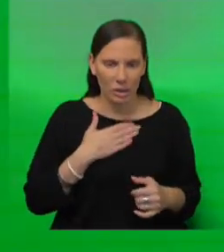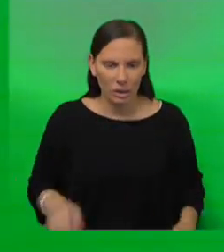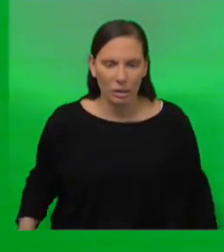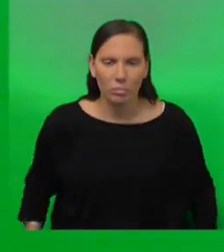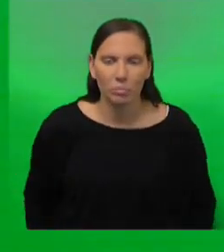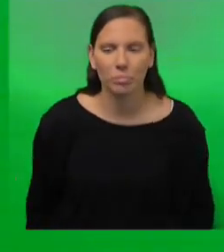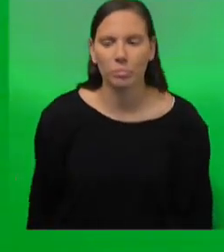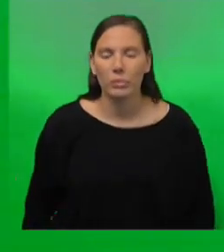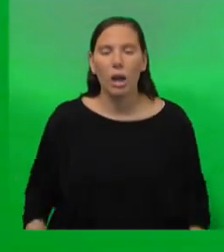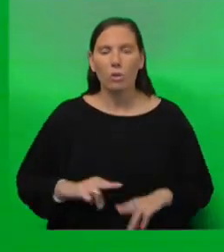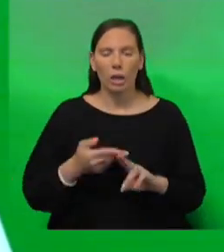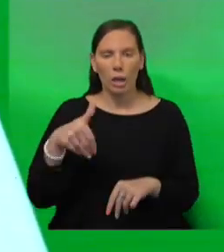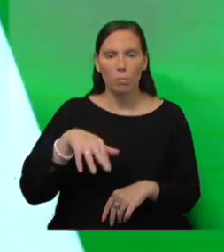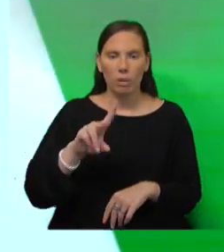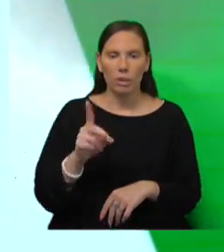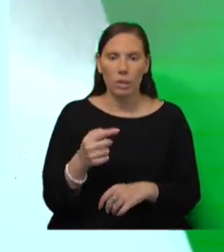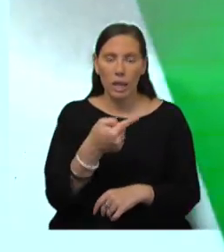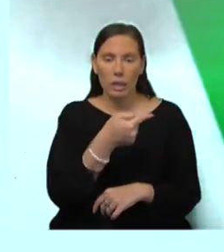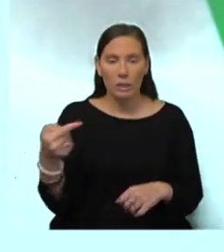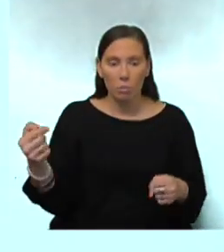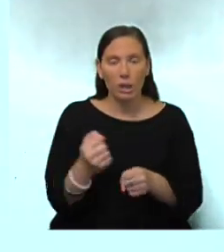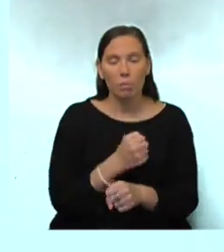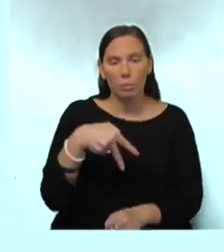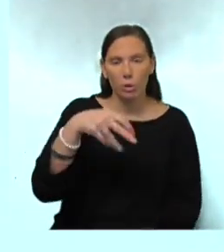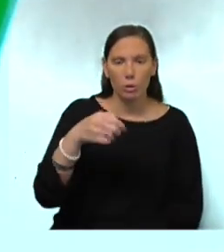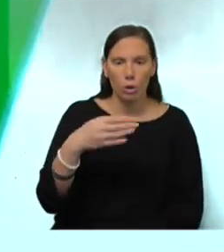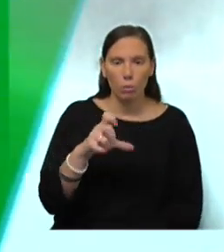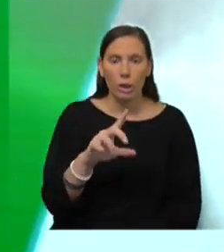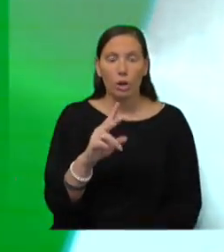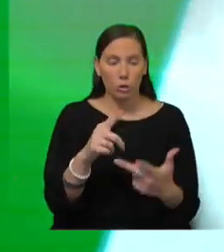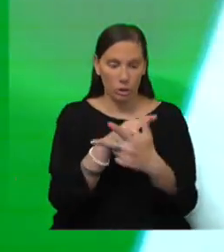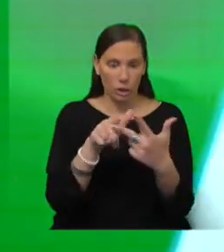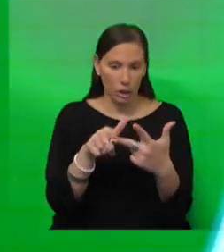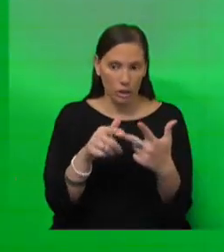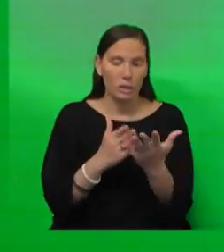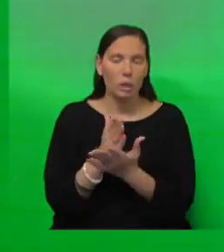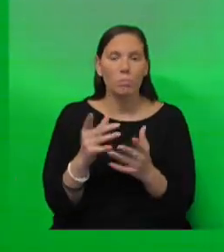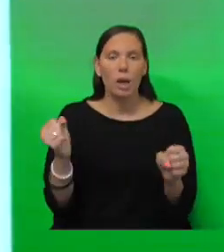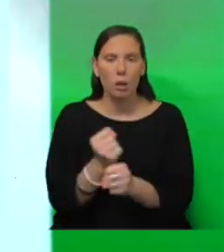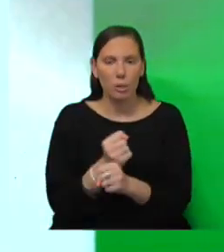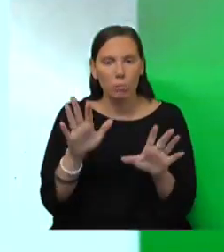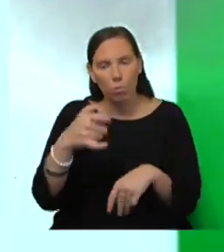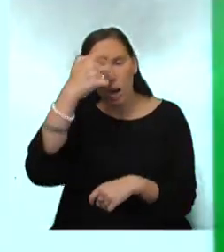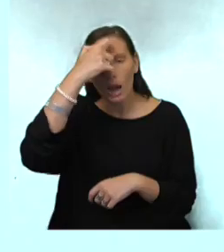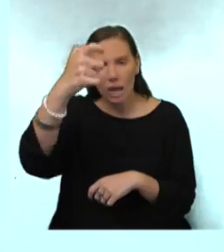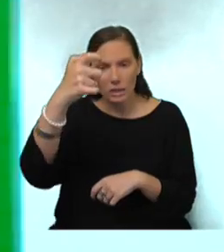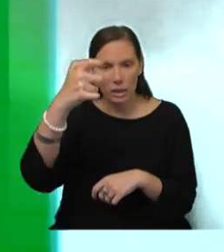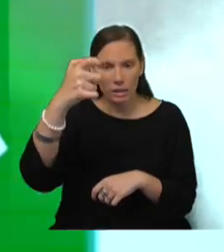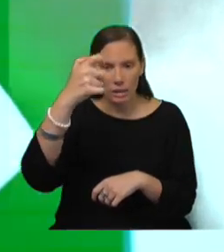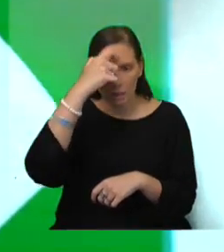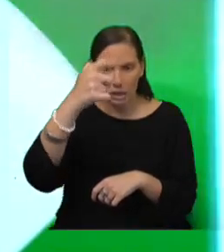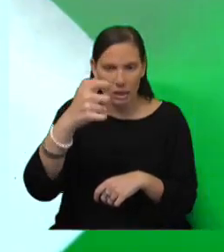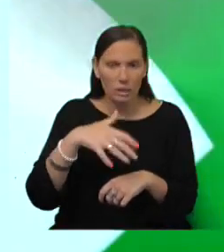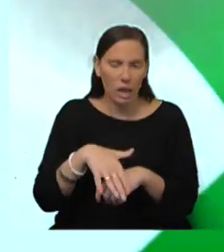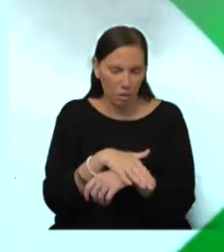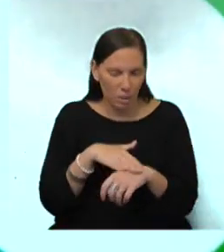estar nuevamente aquí en mbd noticias es la semana de los Nobel y los primeros tres Nobel siempre son premios vinculados vados a a la ciencia básica a la ciencia pura